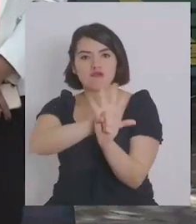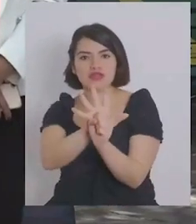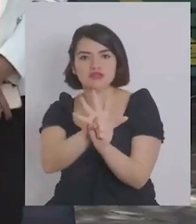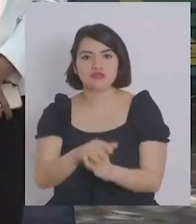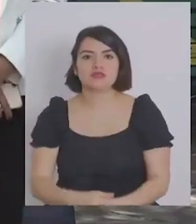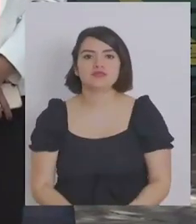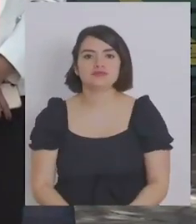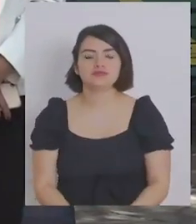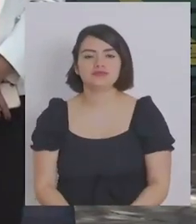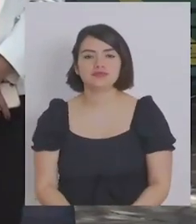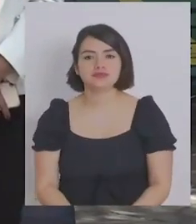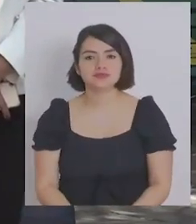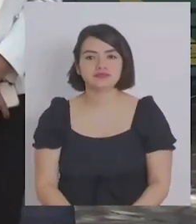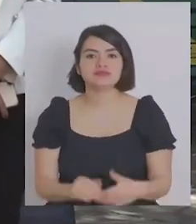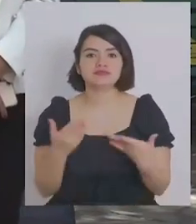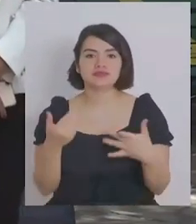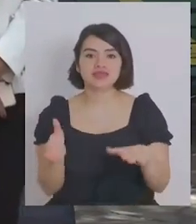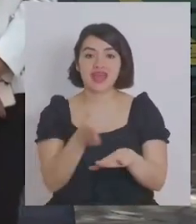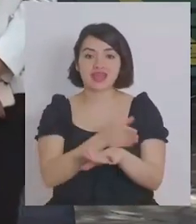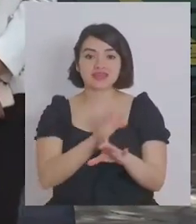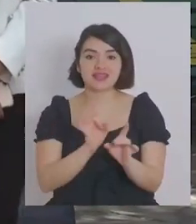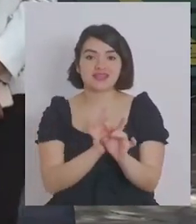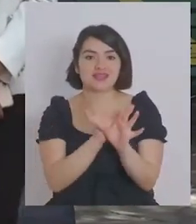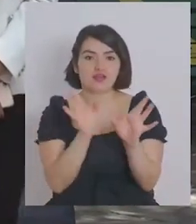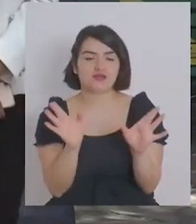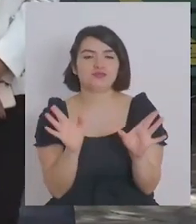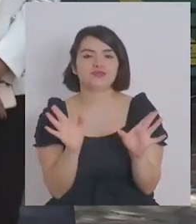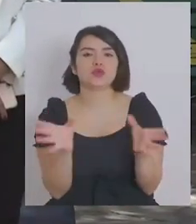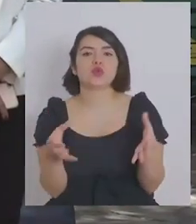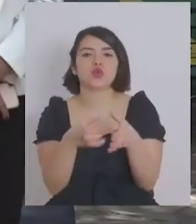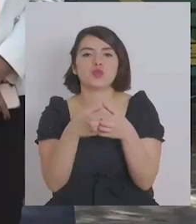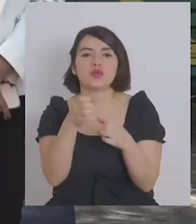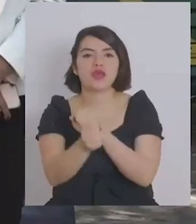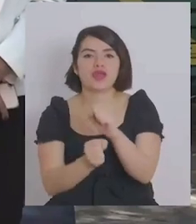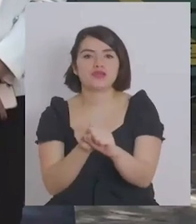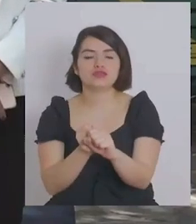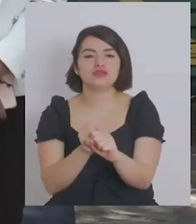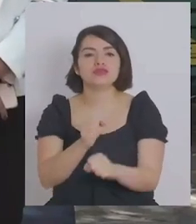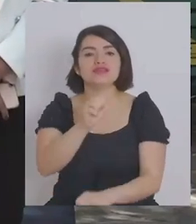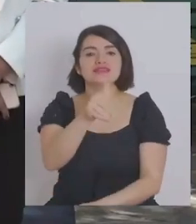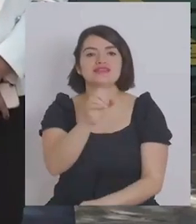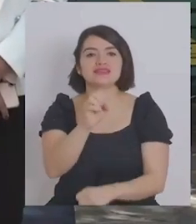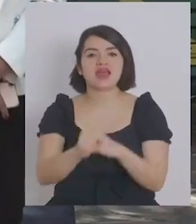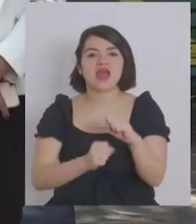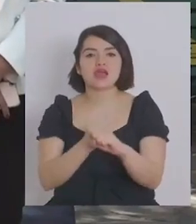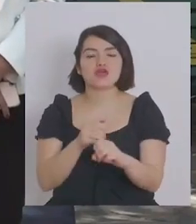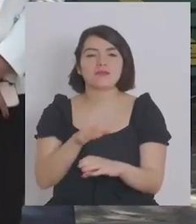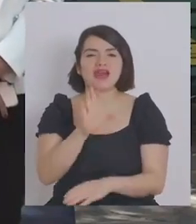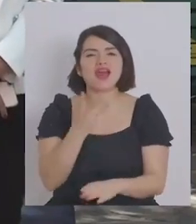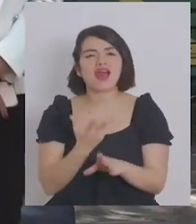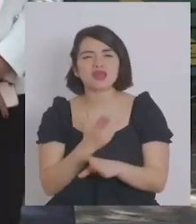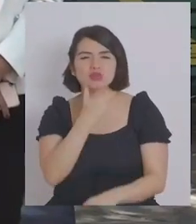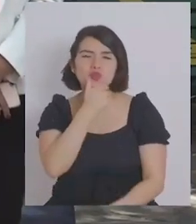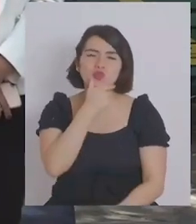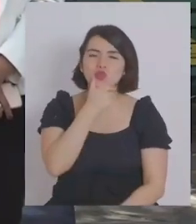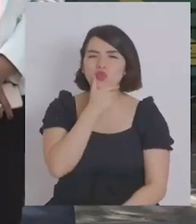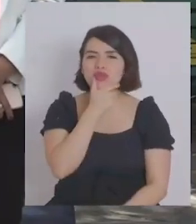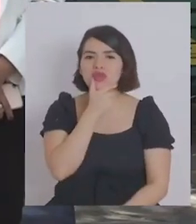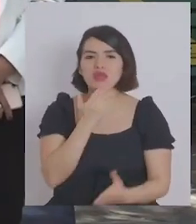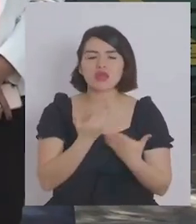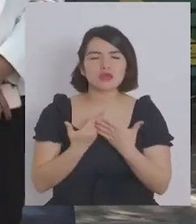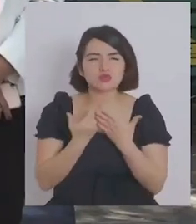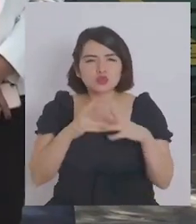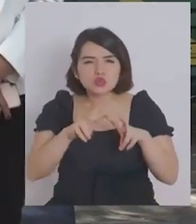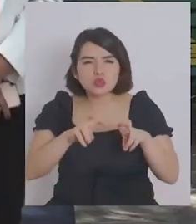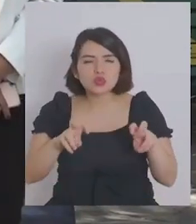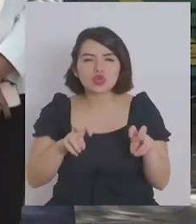en el grupo etáreo no sobre los 60 años había muchas dudas también respecto a la realización de los estudios que